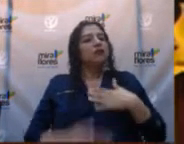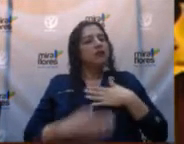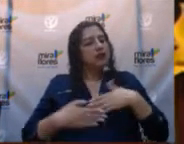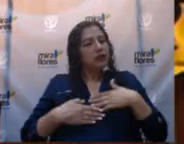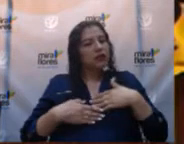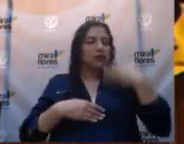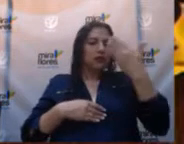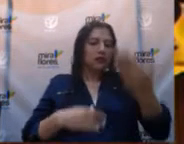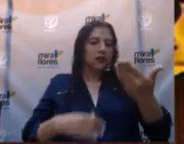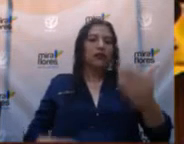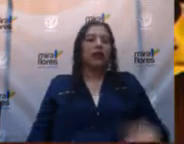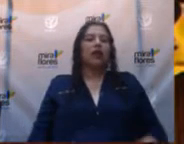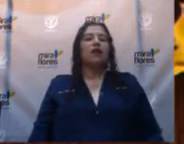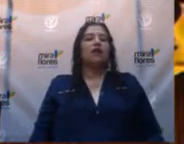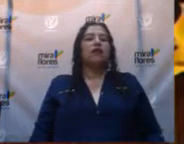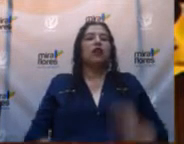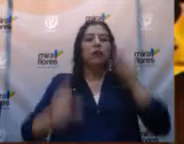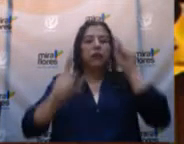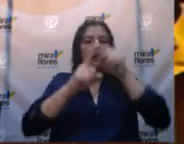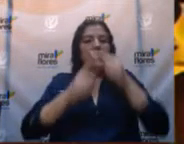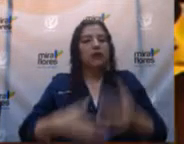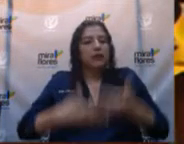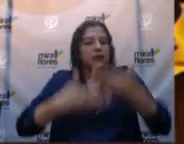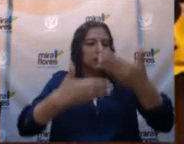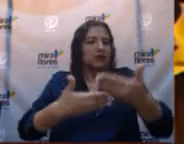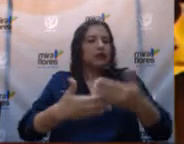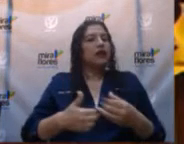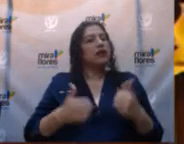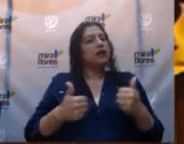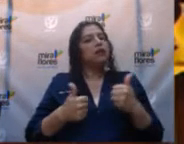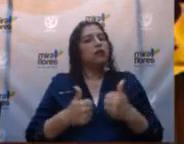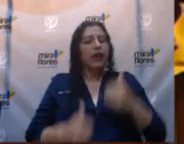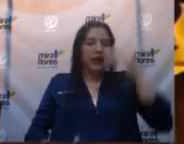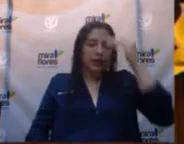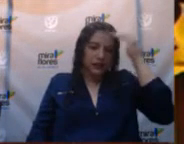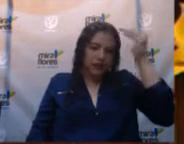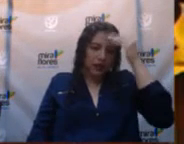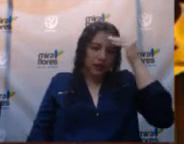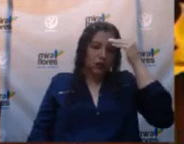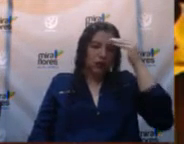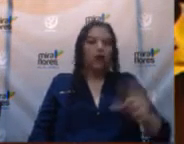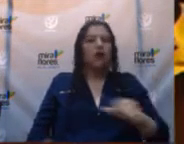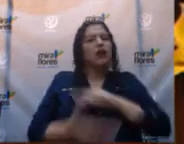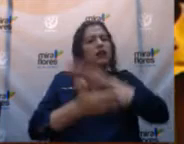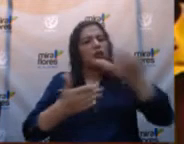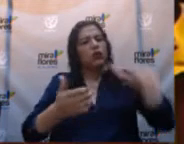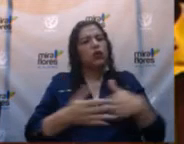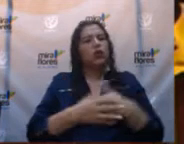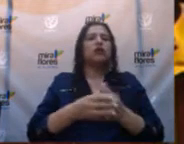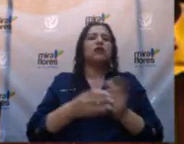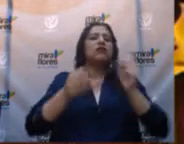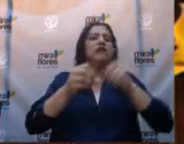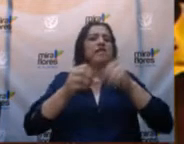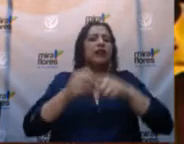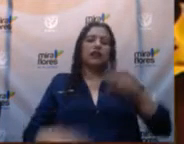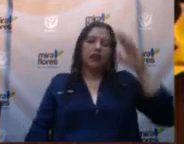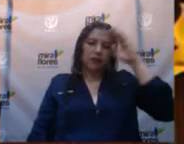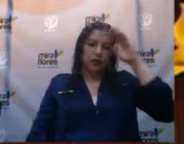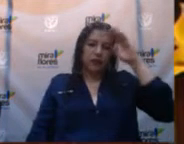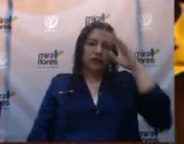a usted con la finalidad de presentarle el cordial y afectuoso saludo de los integrantes de la Policía Nacional del